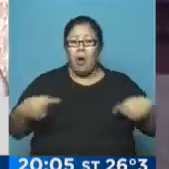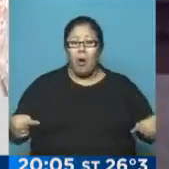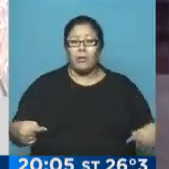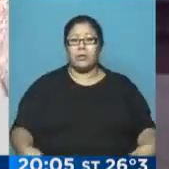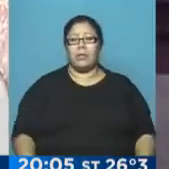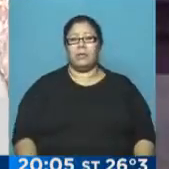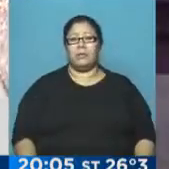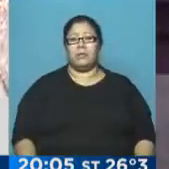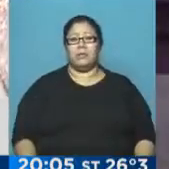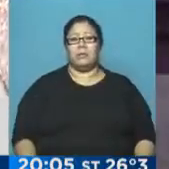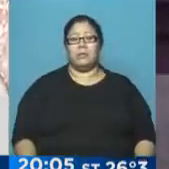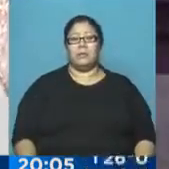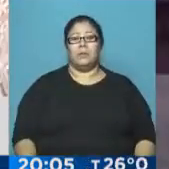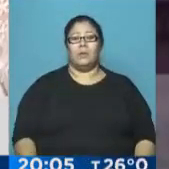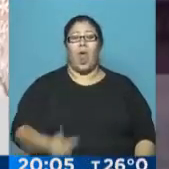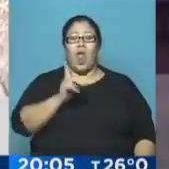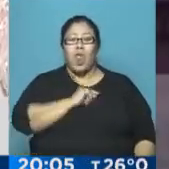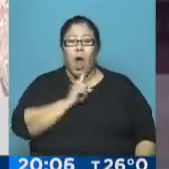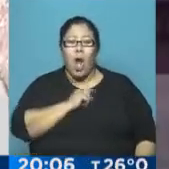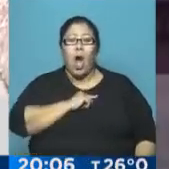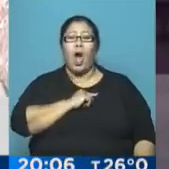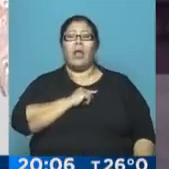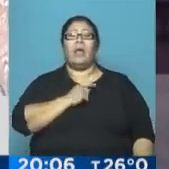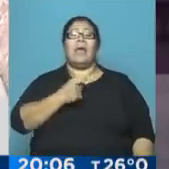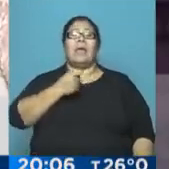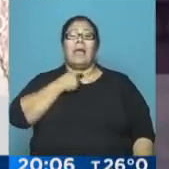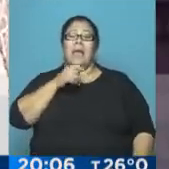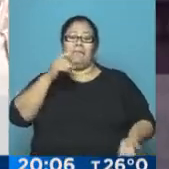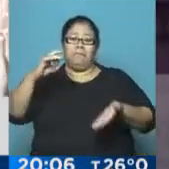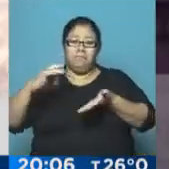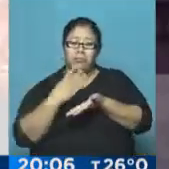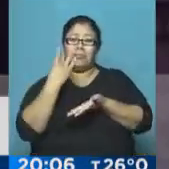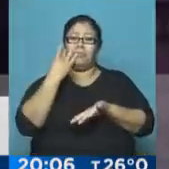de tantos golpes e intentos de golpes destituyentes,